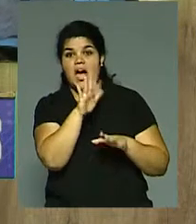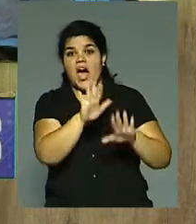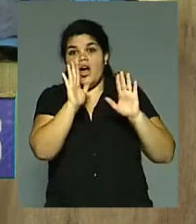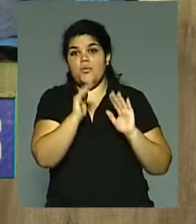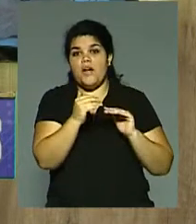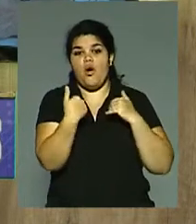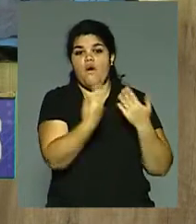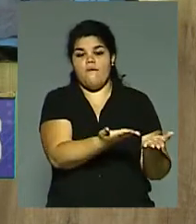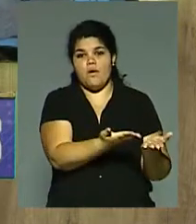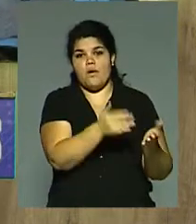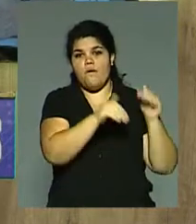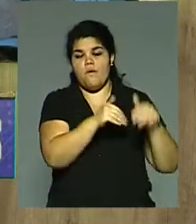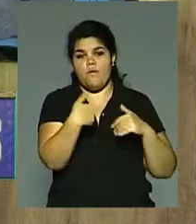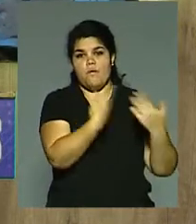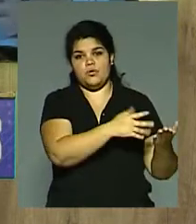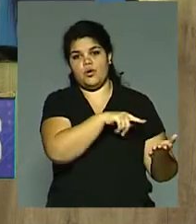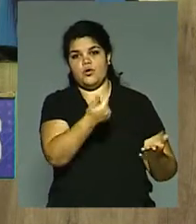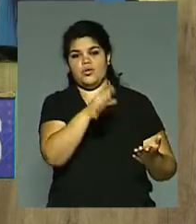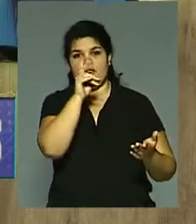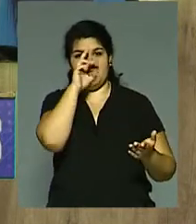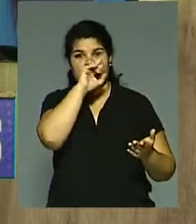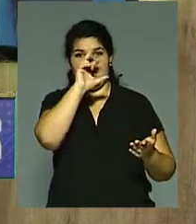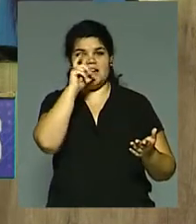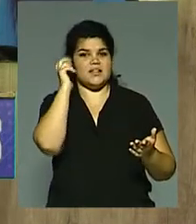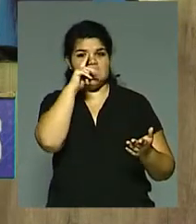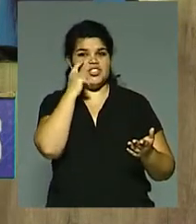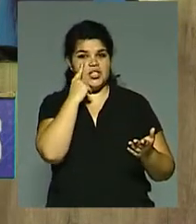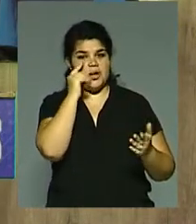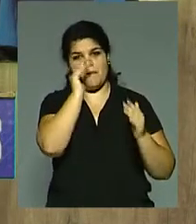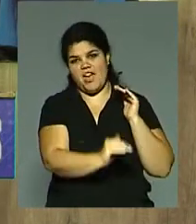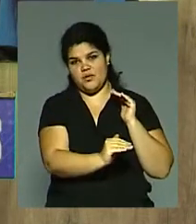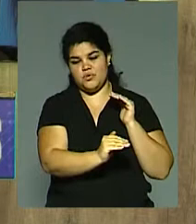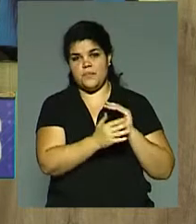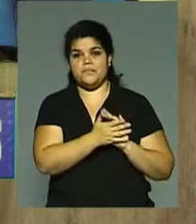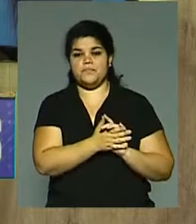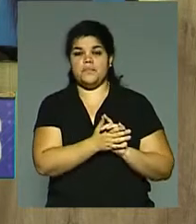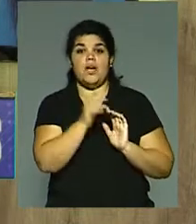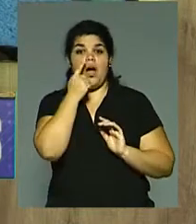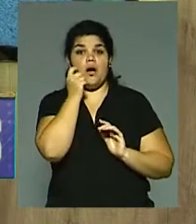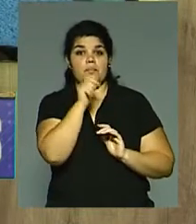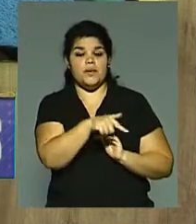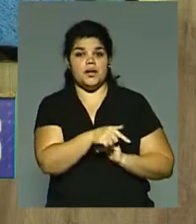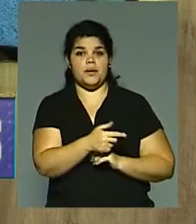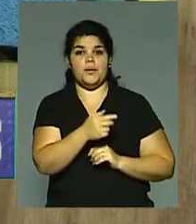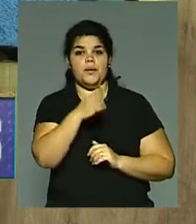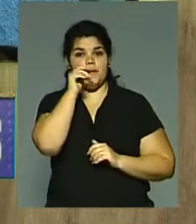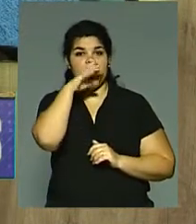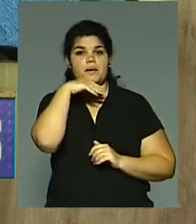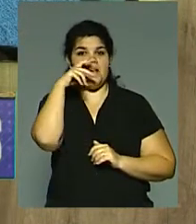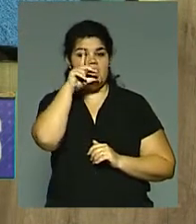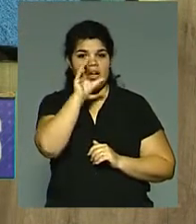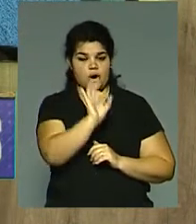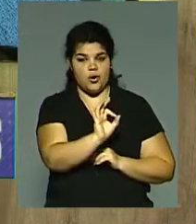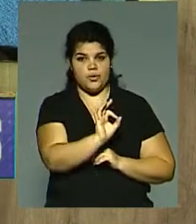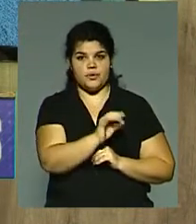voto frente a su contrincante Omar De Marchi. Sí. Bermejo marcharía con una ventaja, en principio,